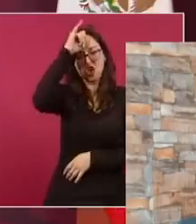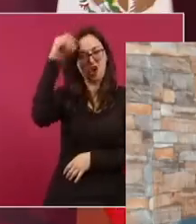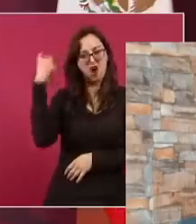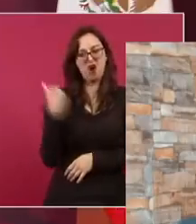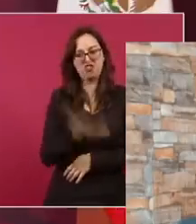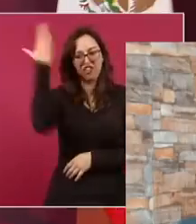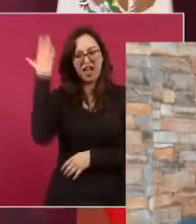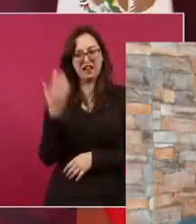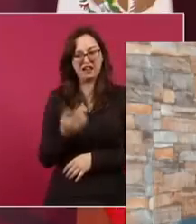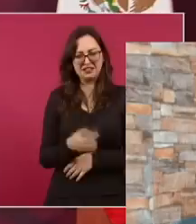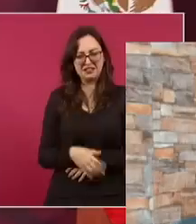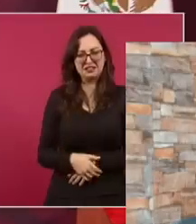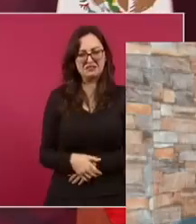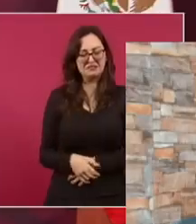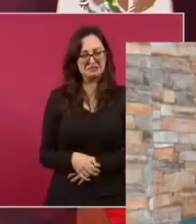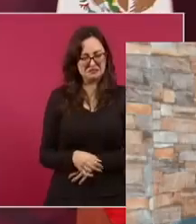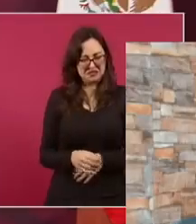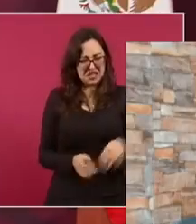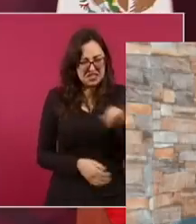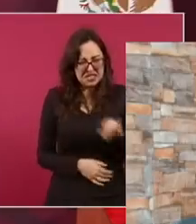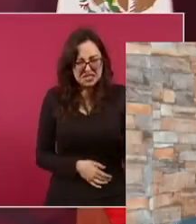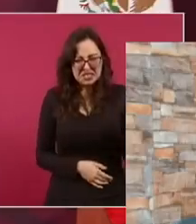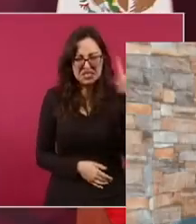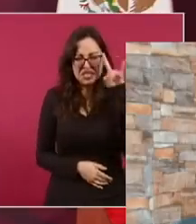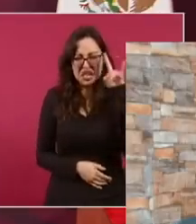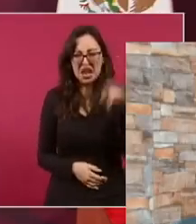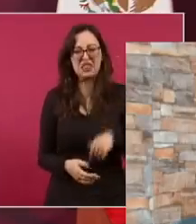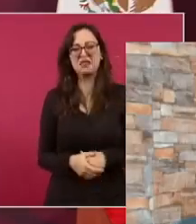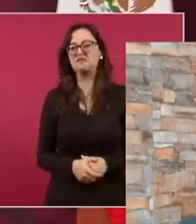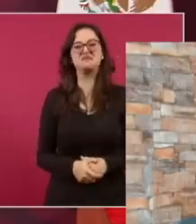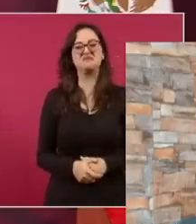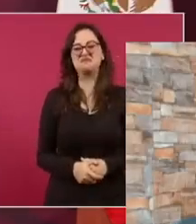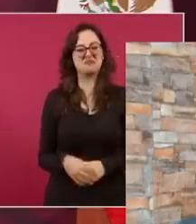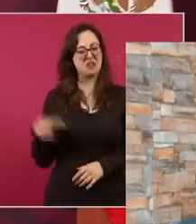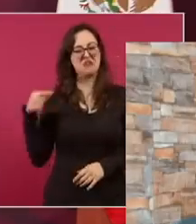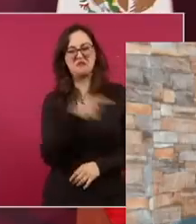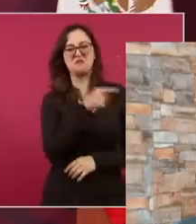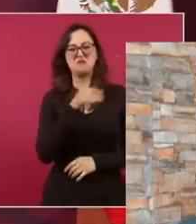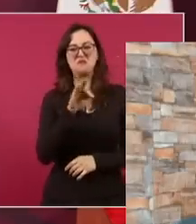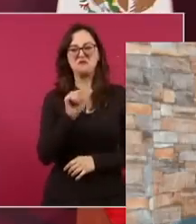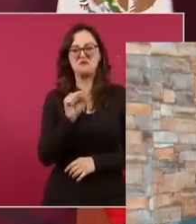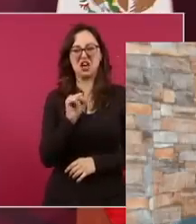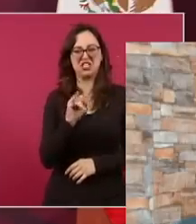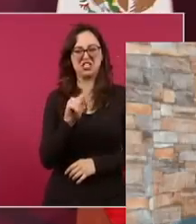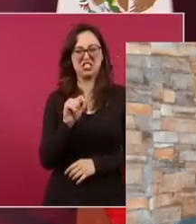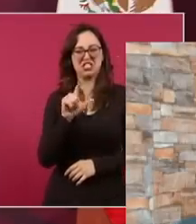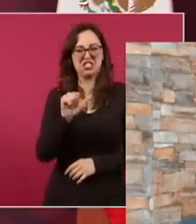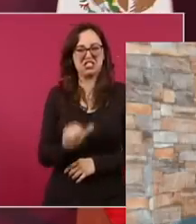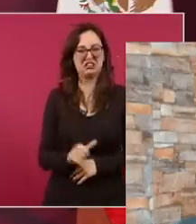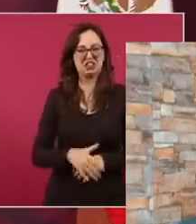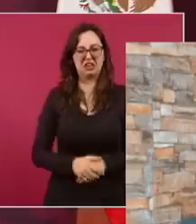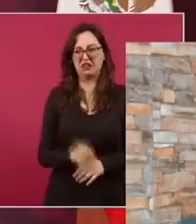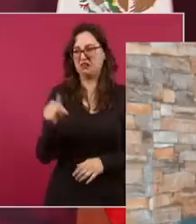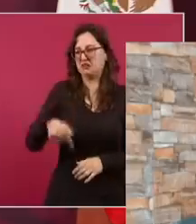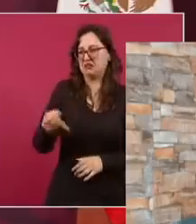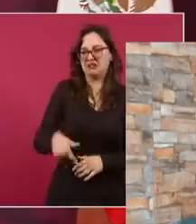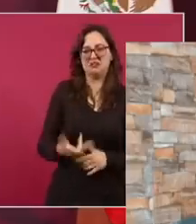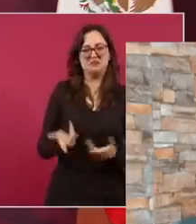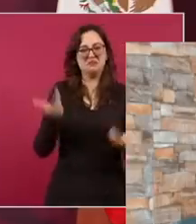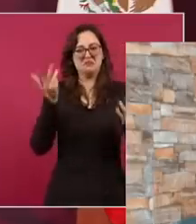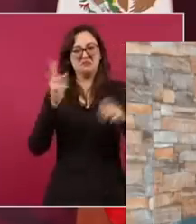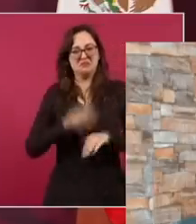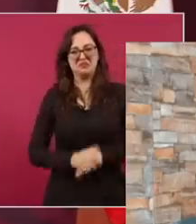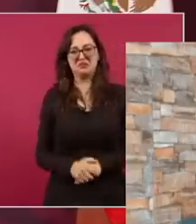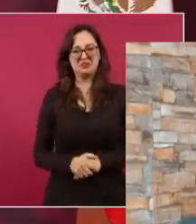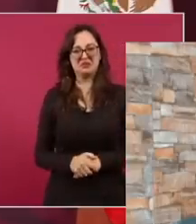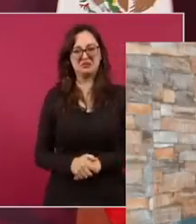de izquierda. Pero tienes razón, es un protofascista, ¿no? Local, es de alguno de los estados